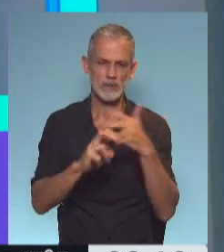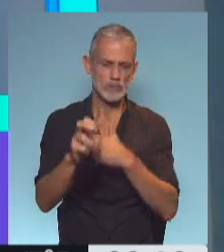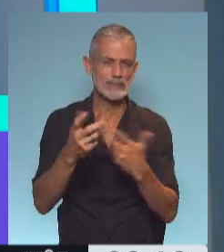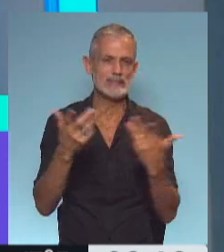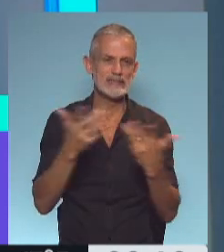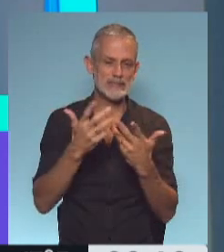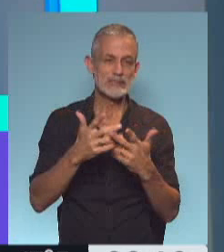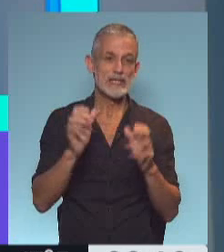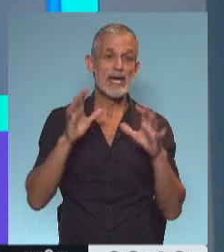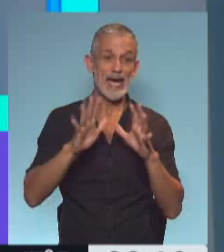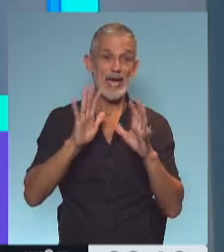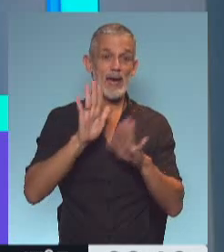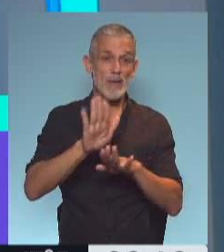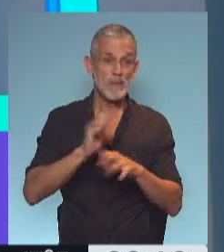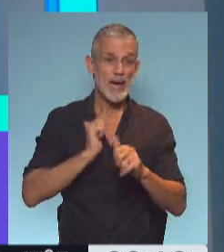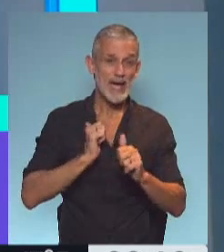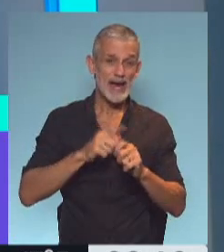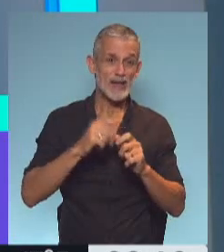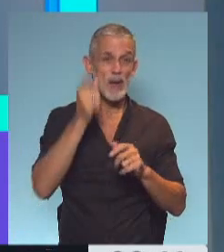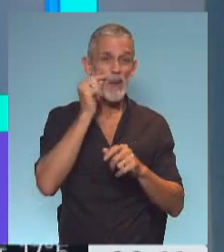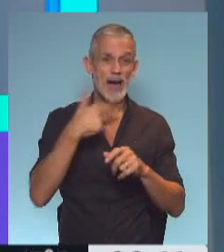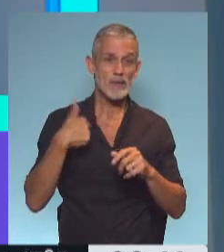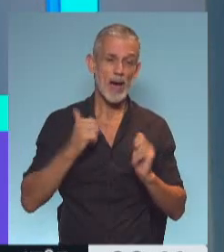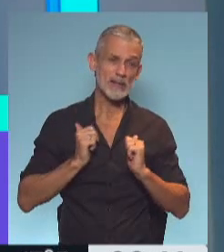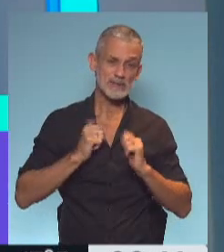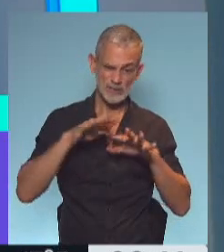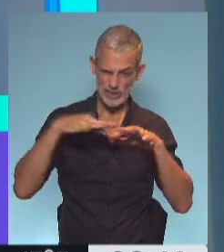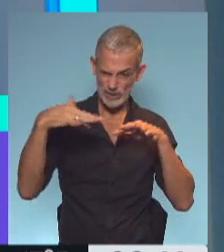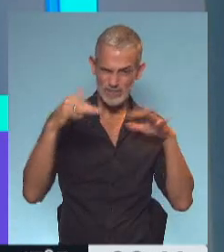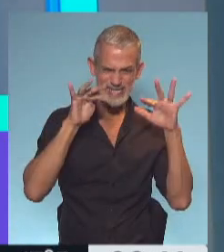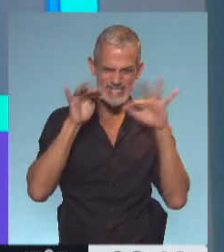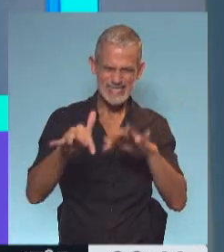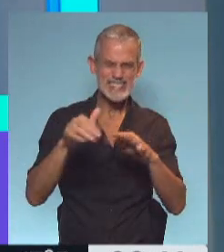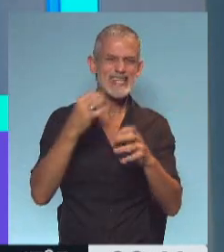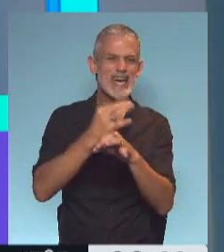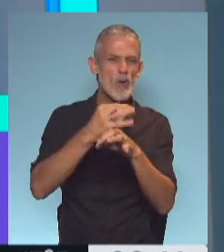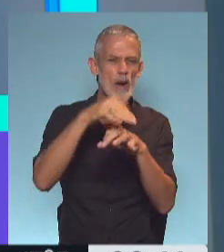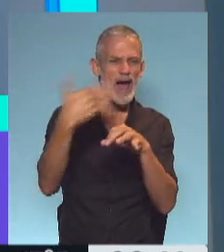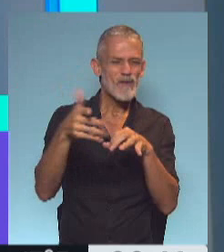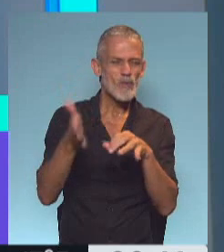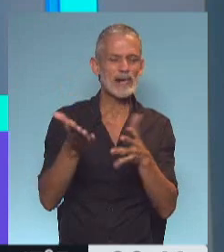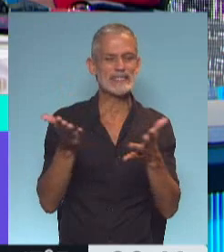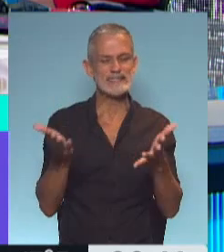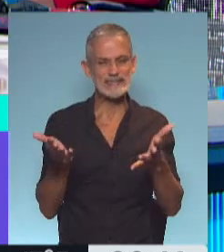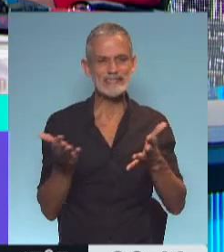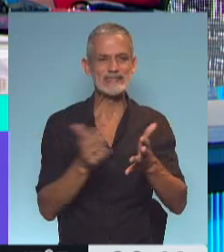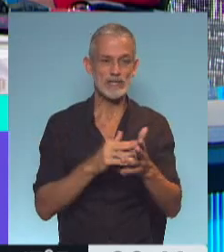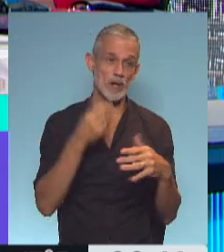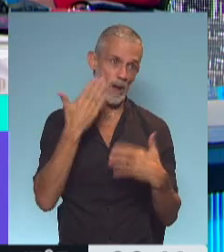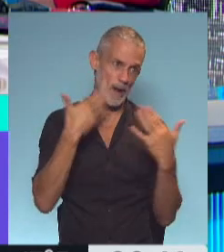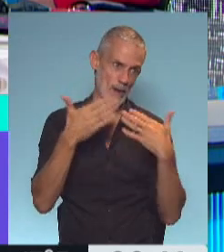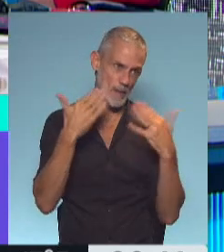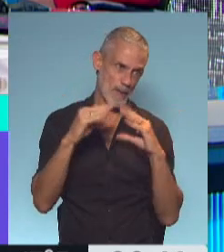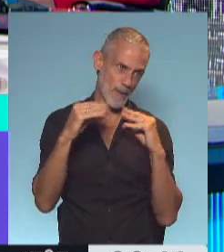las esperas alrededor del colegio, de los padres, las madres, todo, digamos, toda esa socialización? Porque ahí le dan a, exactamente.